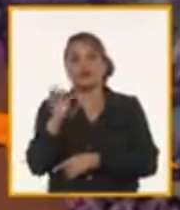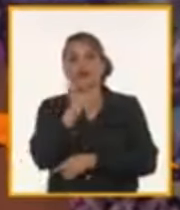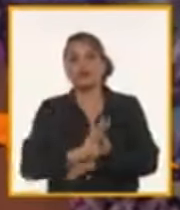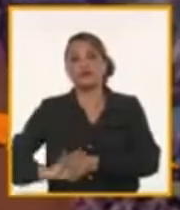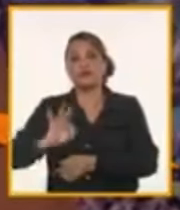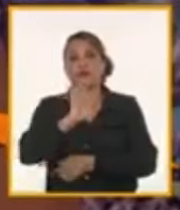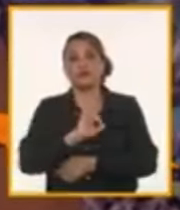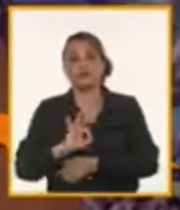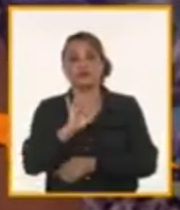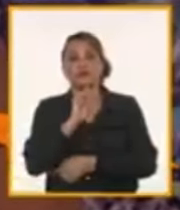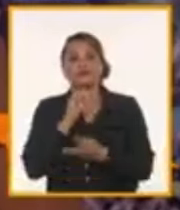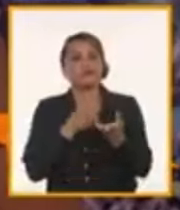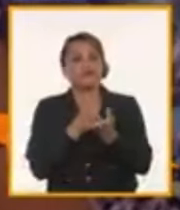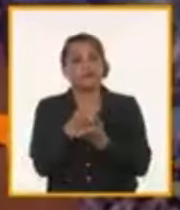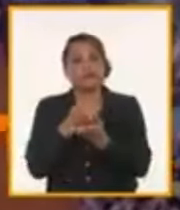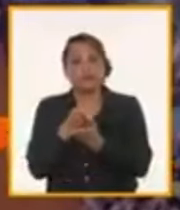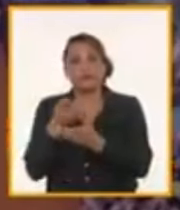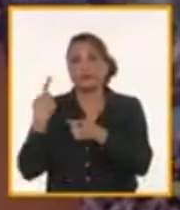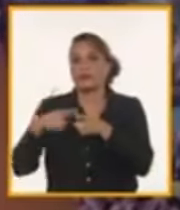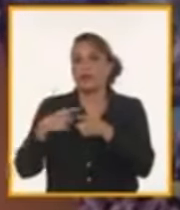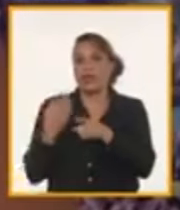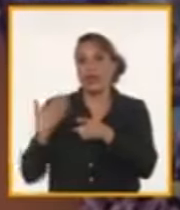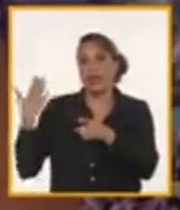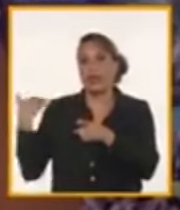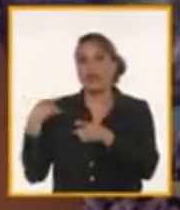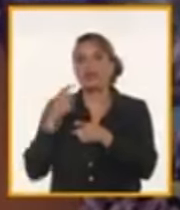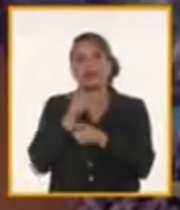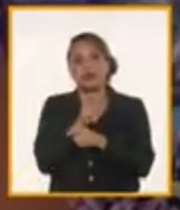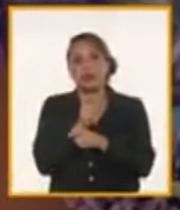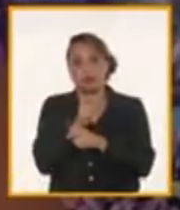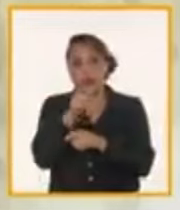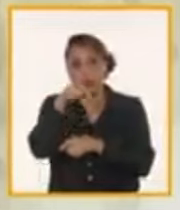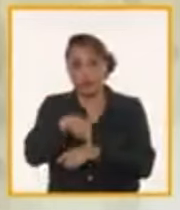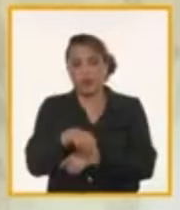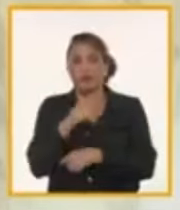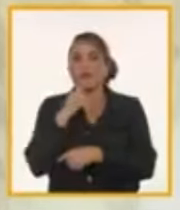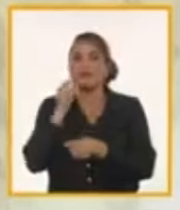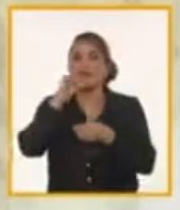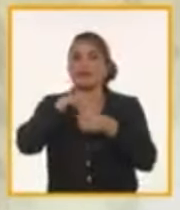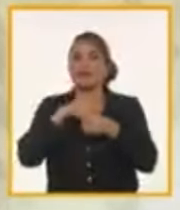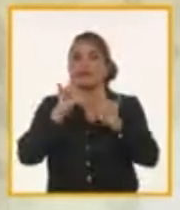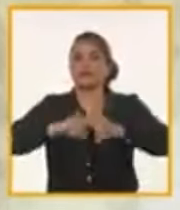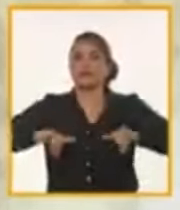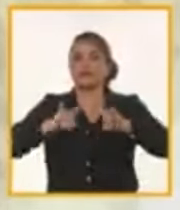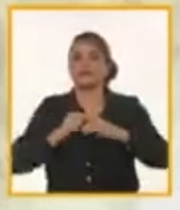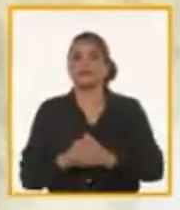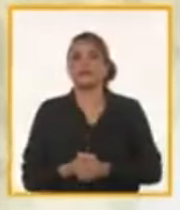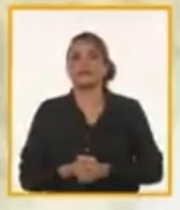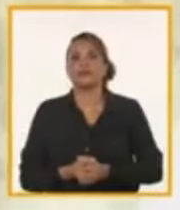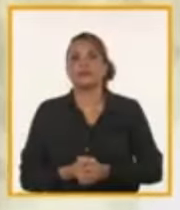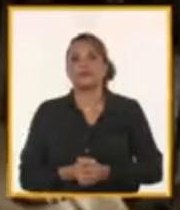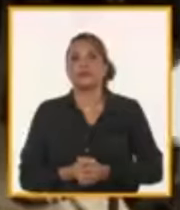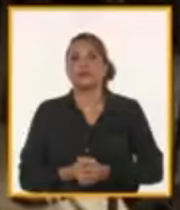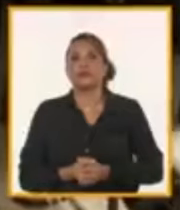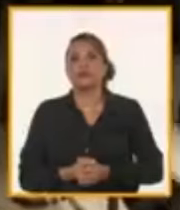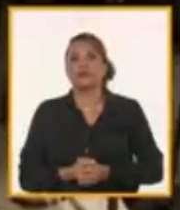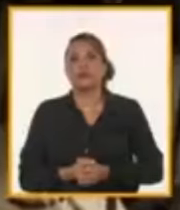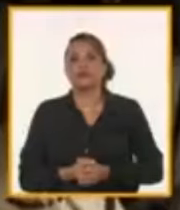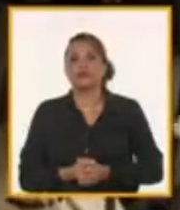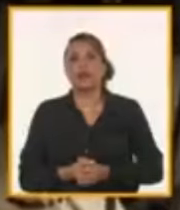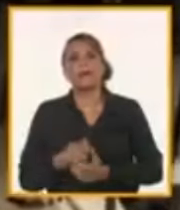continuant de los que ya habían estado cursando estudios en nuestra universidad nosotros estamos previendo un ingreso de alrededor de